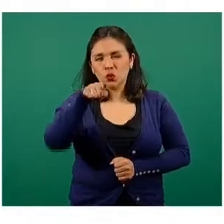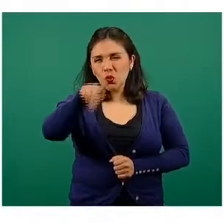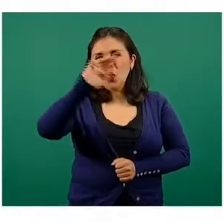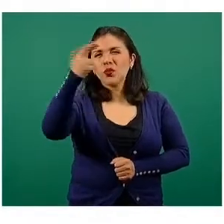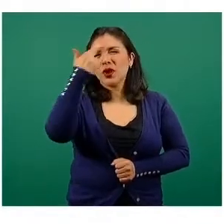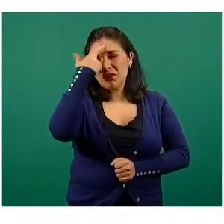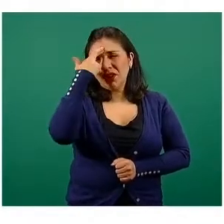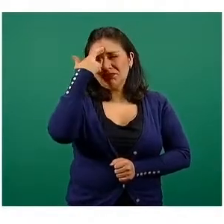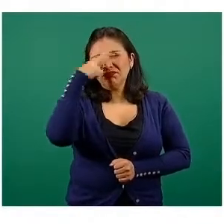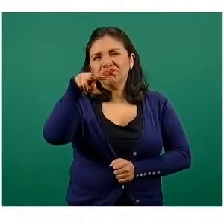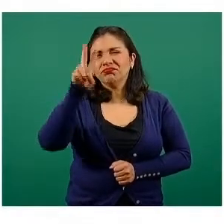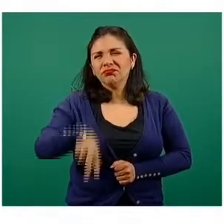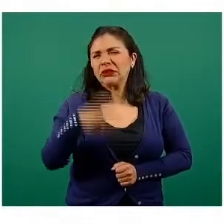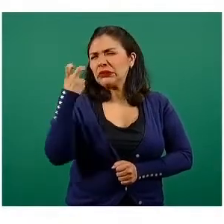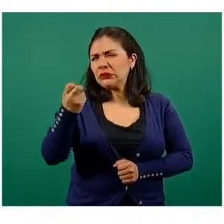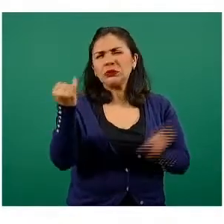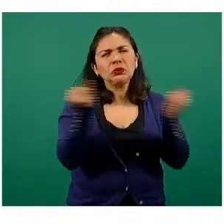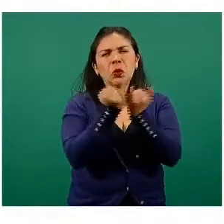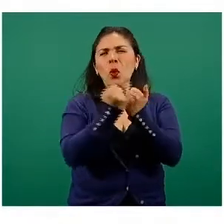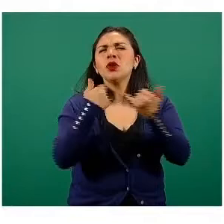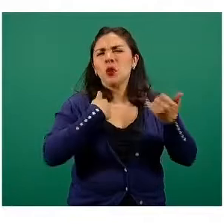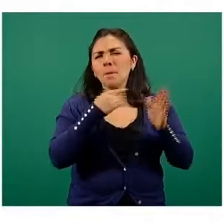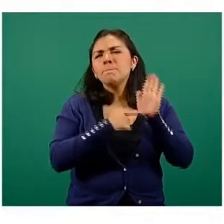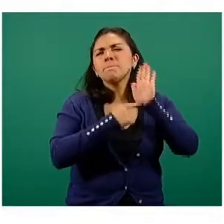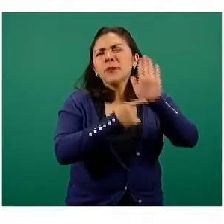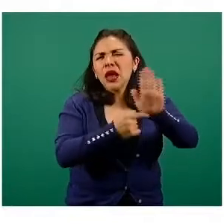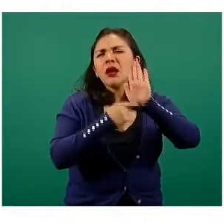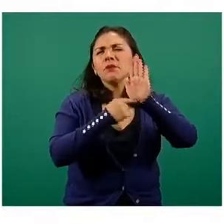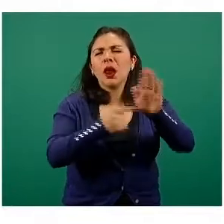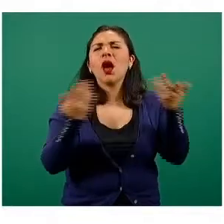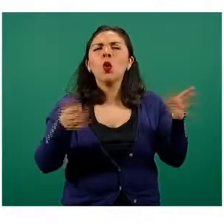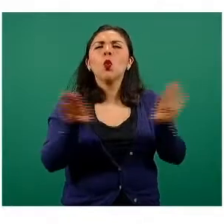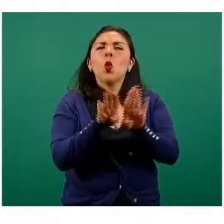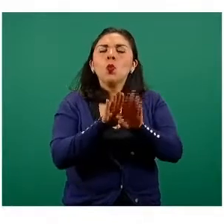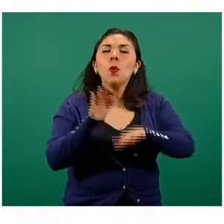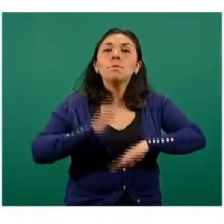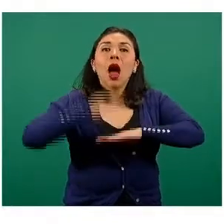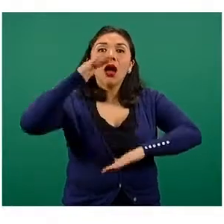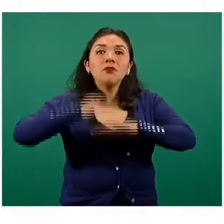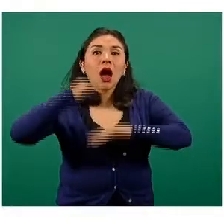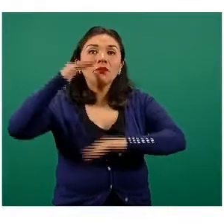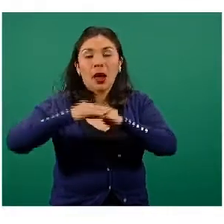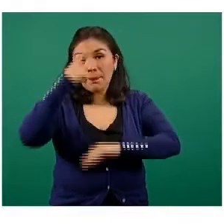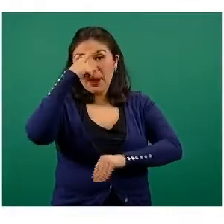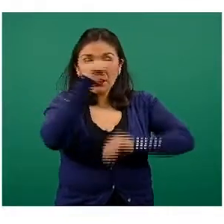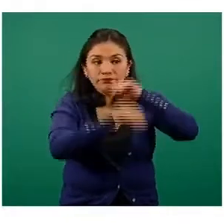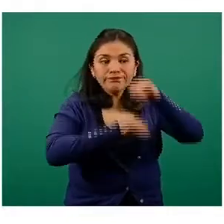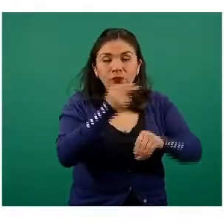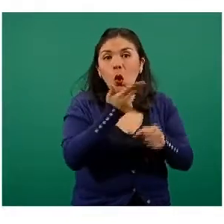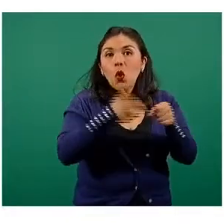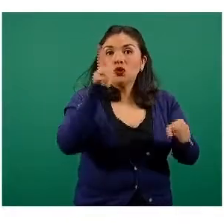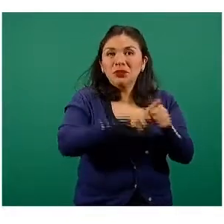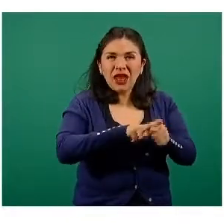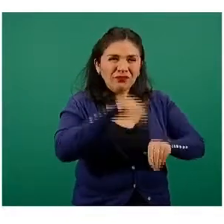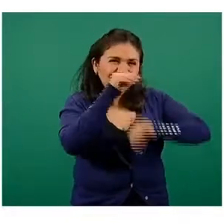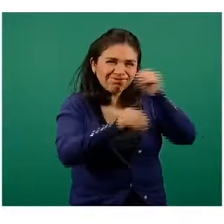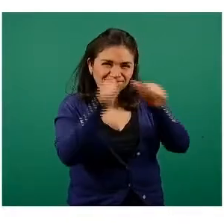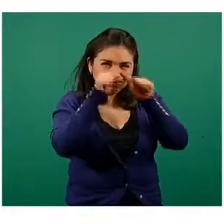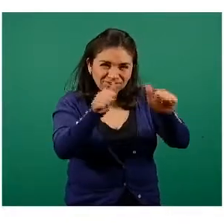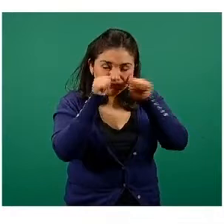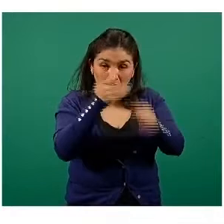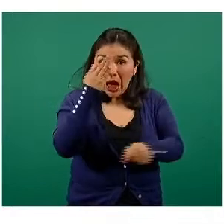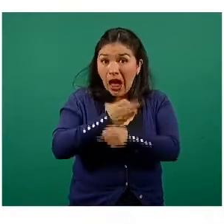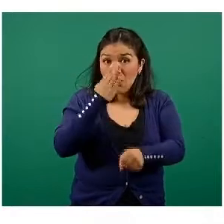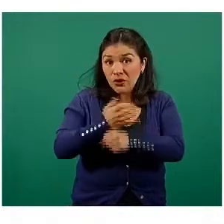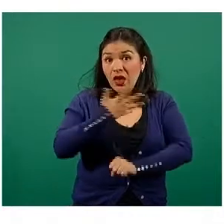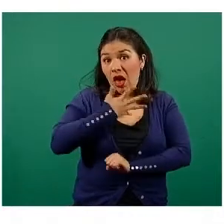Recuerden, aunque esto igual vamos a presentarlo de esa forma, cómo se ha ido incrementando también la capacidad hospitalaria, ¿no?